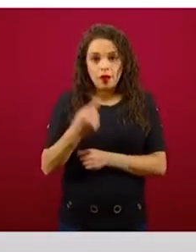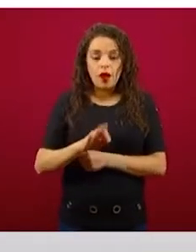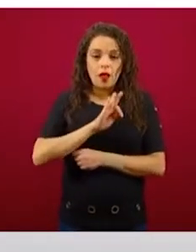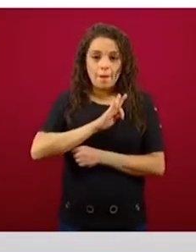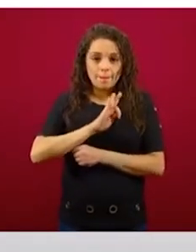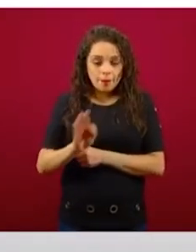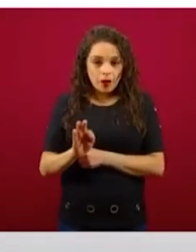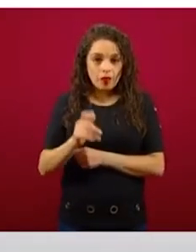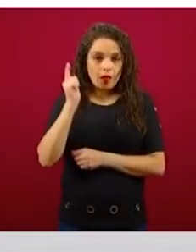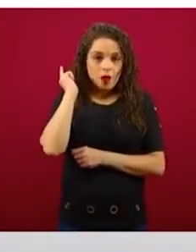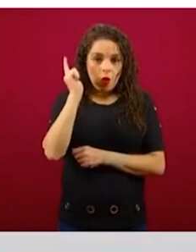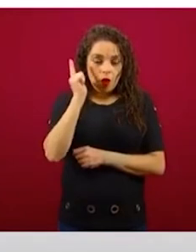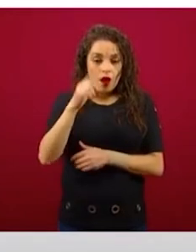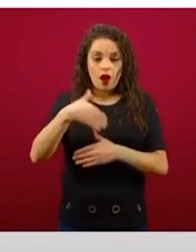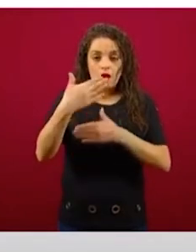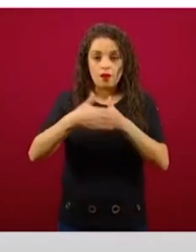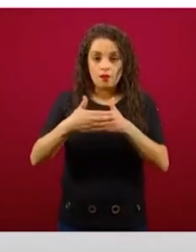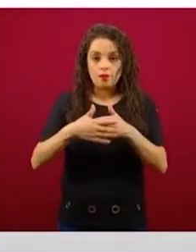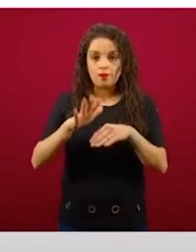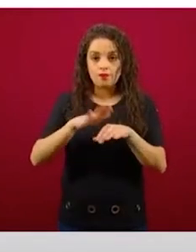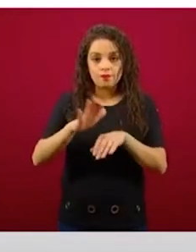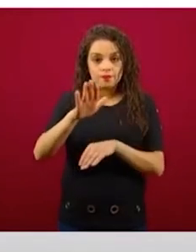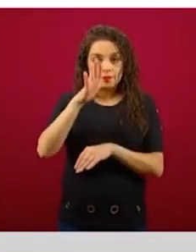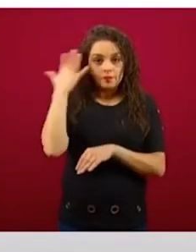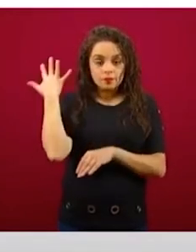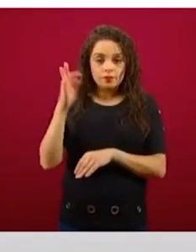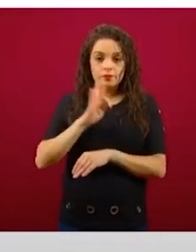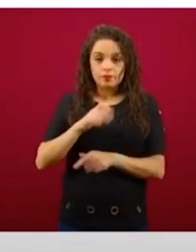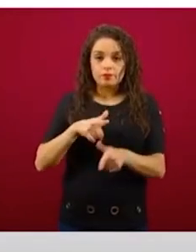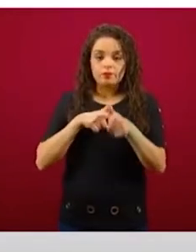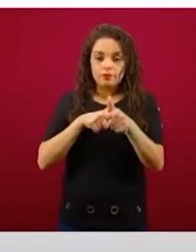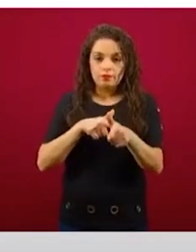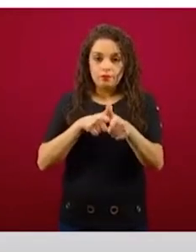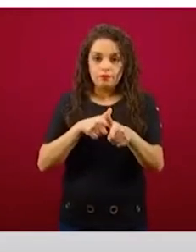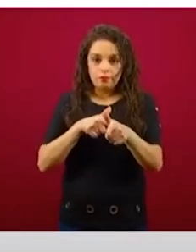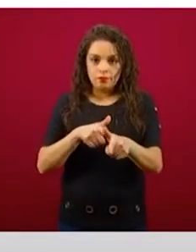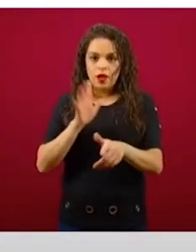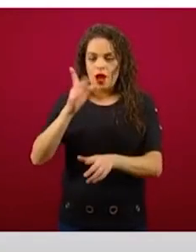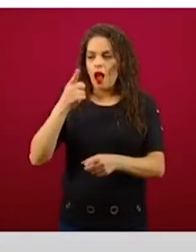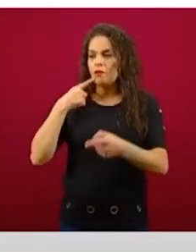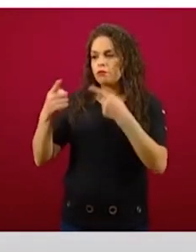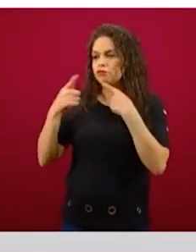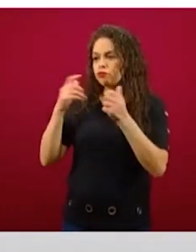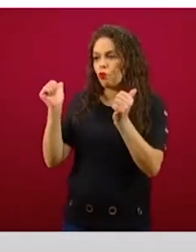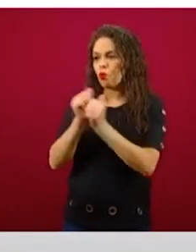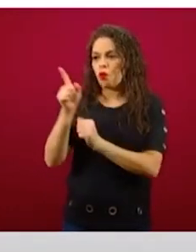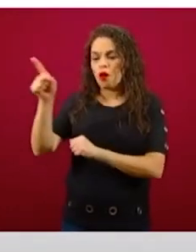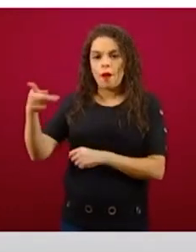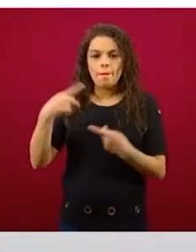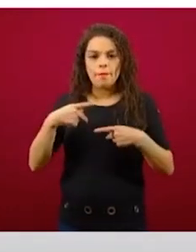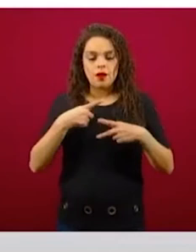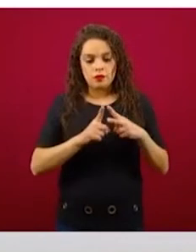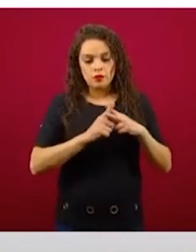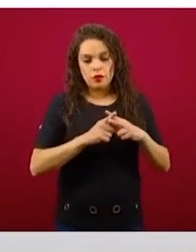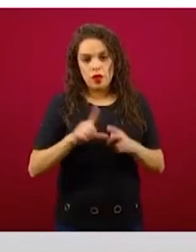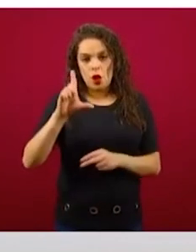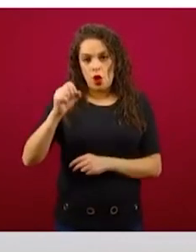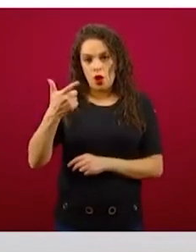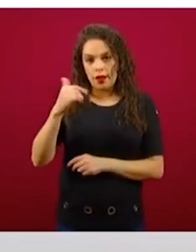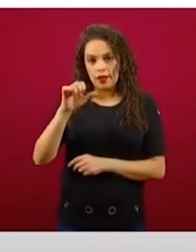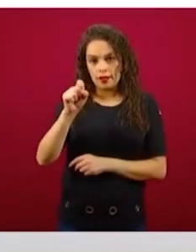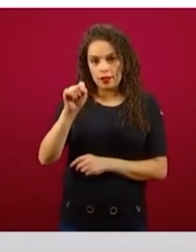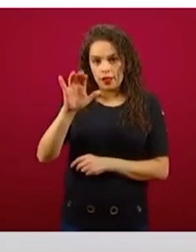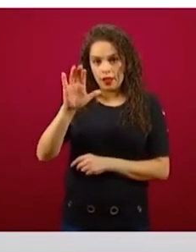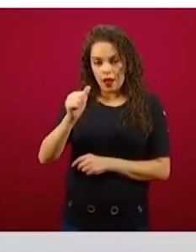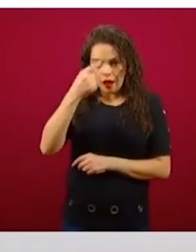ritmo. Hemos hablado con la programación de la logística, porque necesitamos que estos créditos entren a la